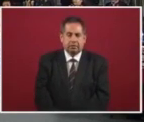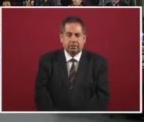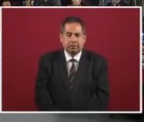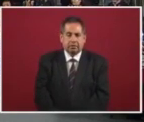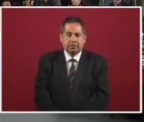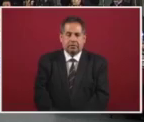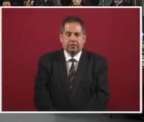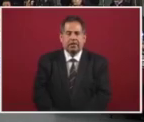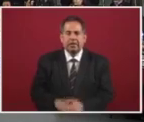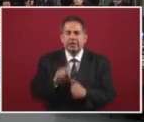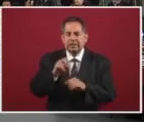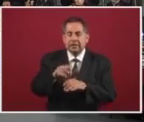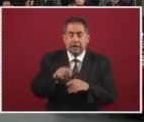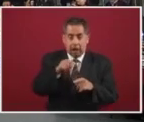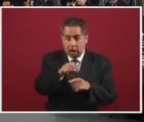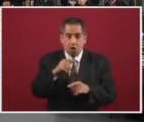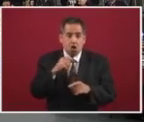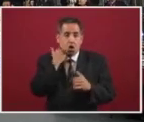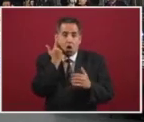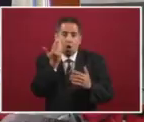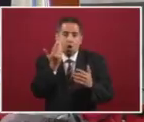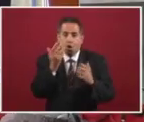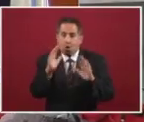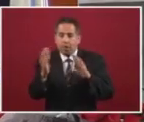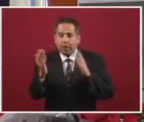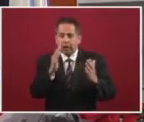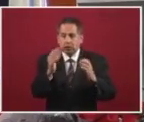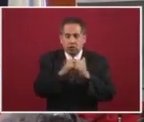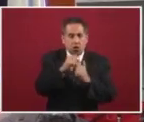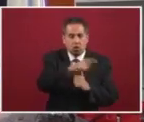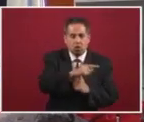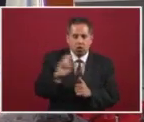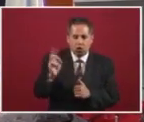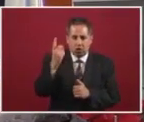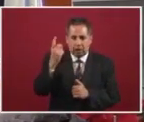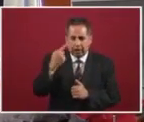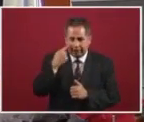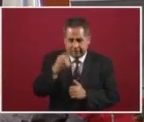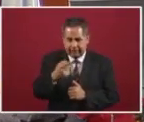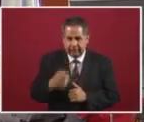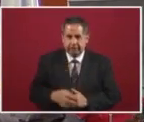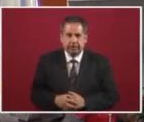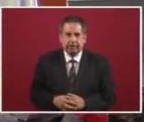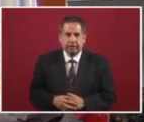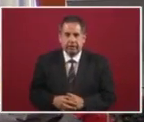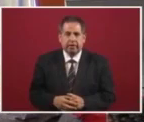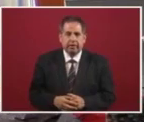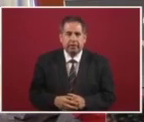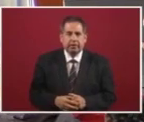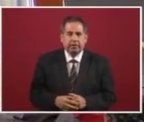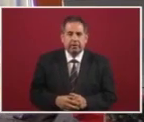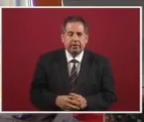Sí, con relación al dólar. Es que, ¿y la inflación entonces, pues? O sea,